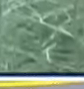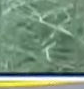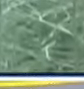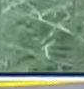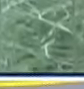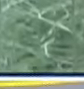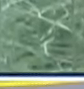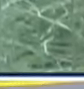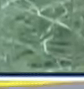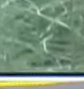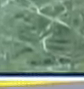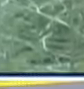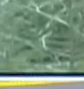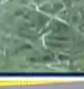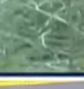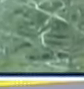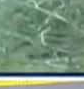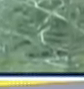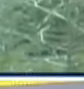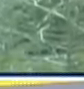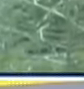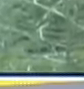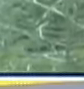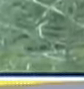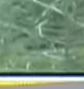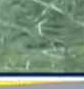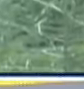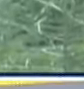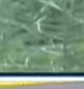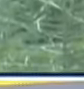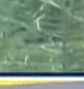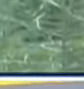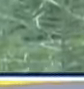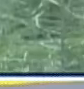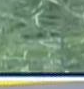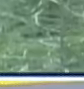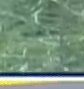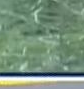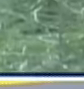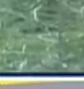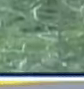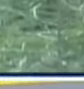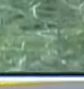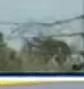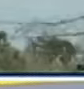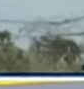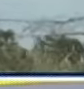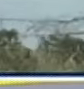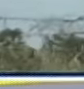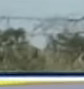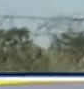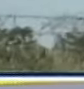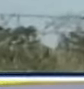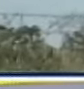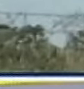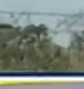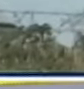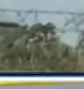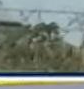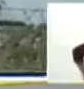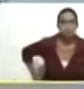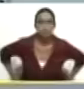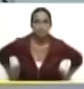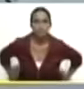se mantiene intacta e invicta, mi comandante jefe. Un aplauso a los trabajadores de Conviasa,